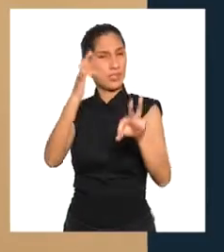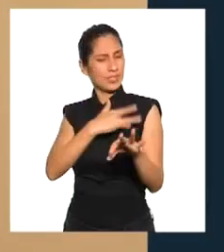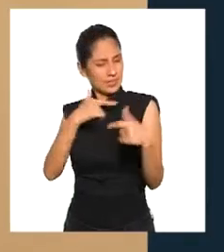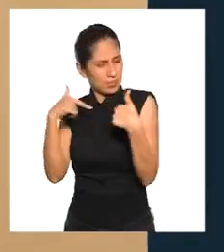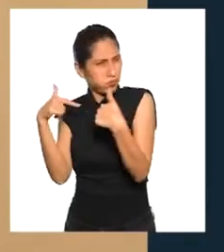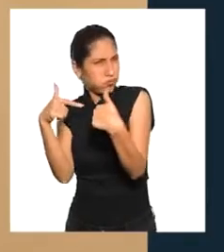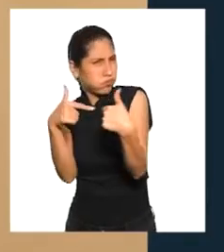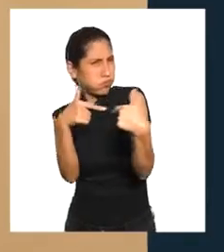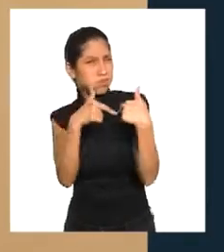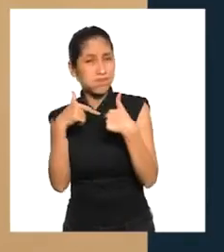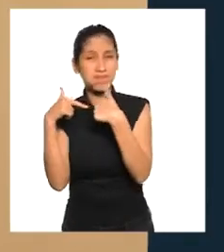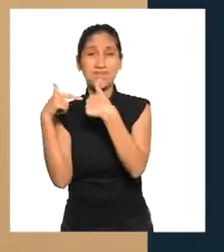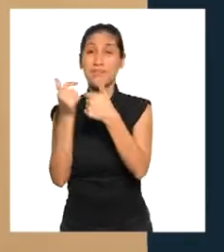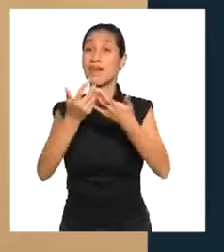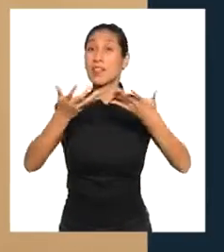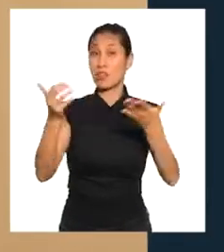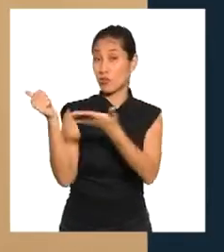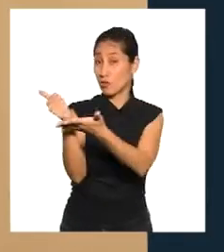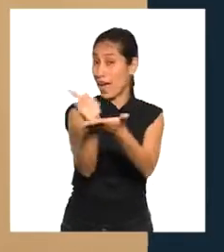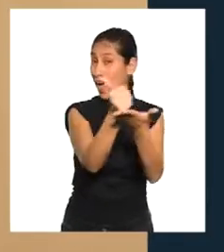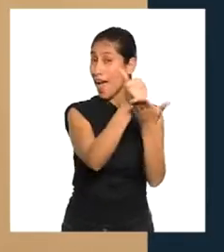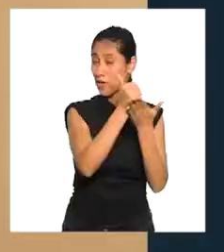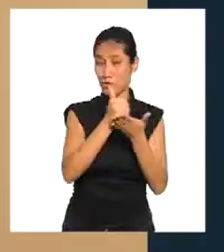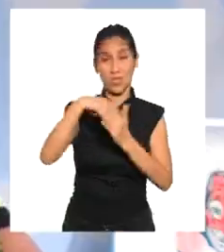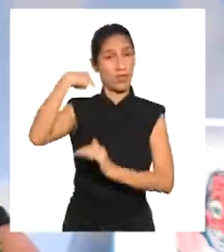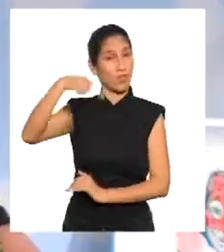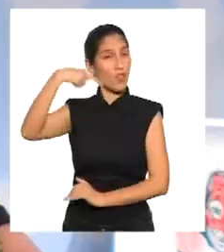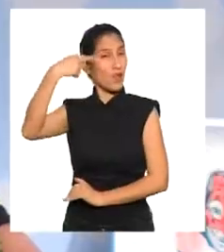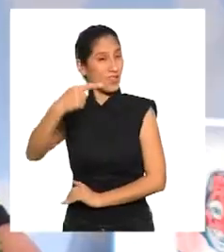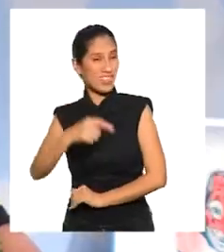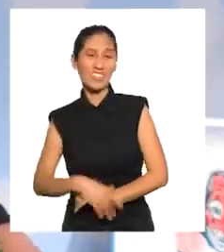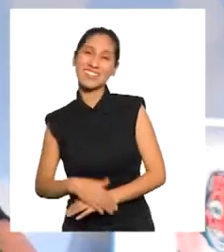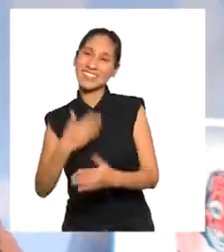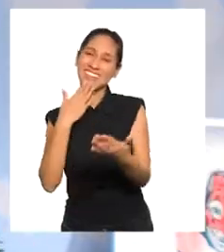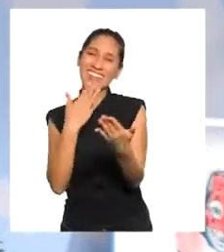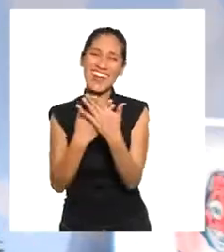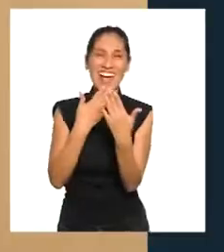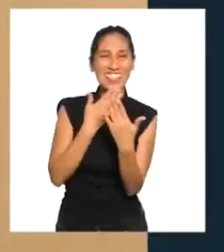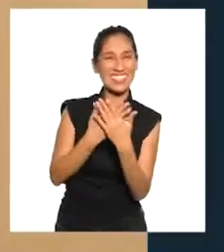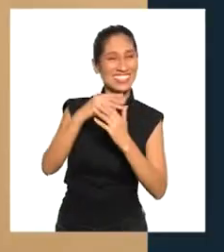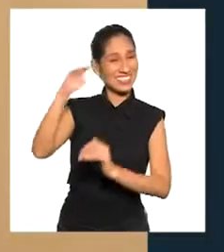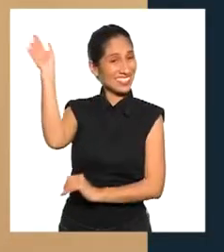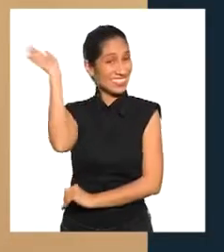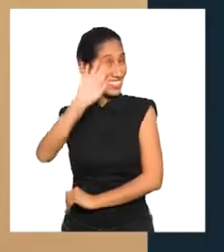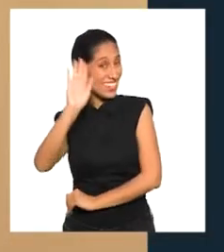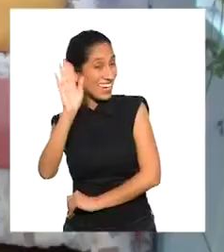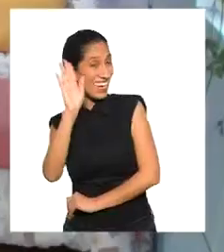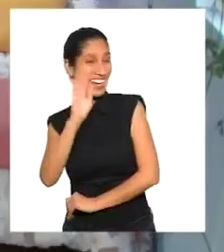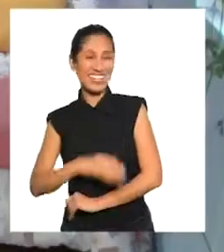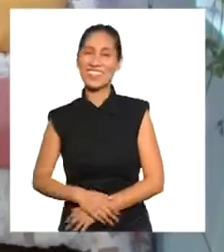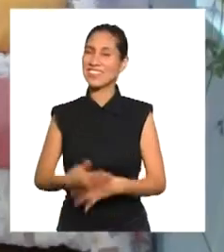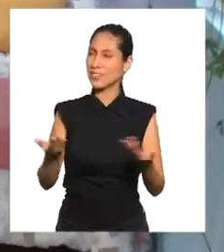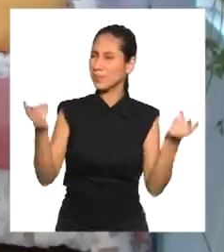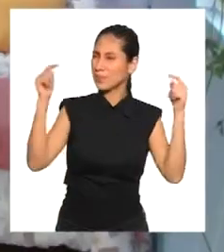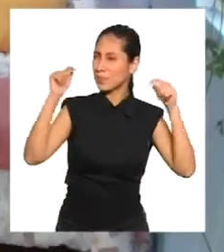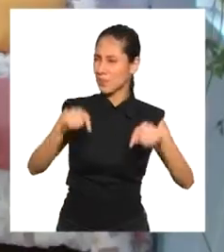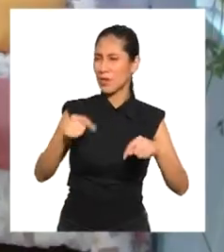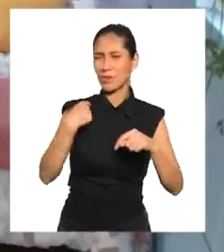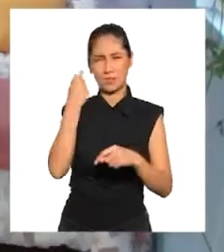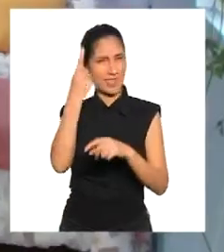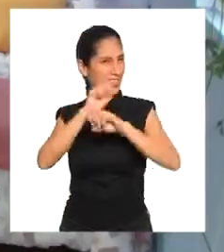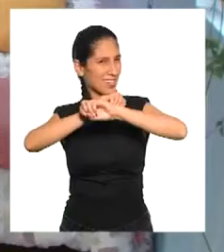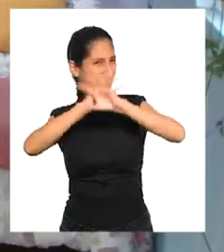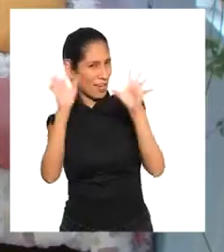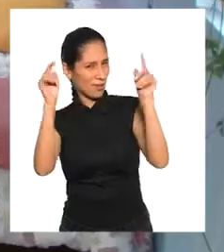emocional es clave para enfrentar cada día. Gracias por tanto. Chao, Andrea. Hay algo que me queda